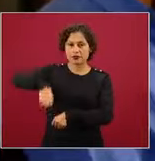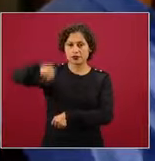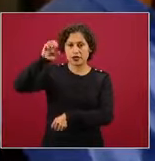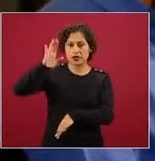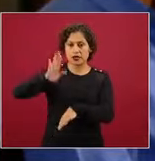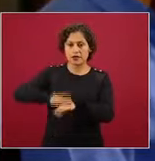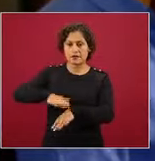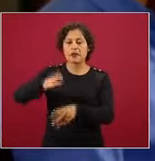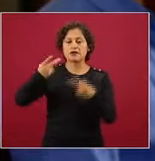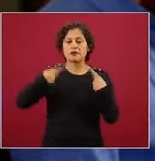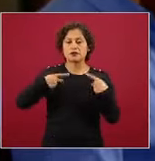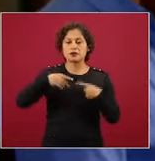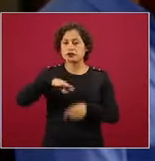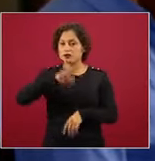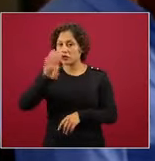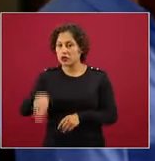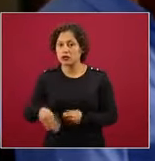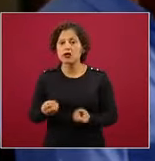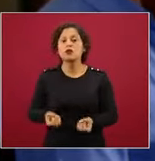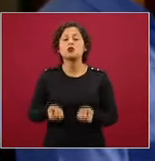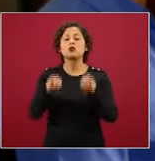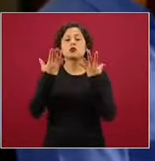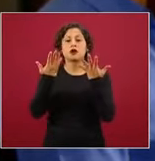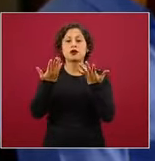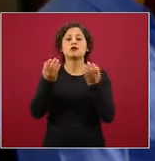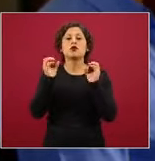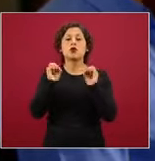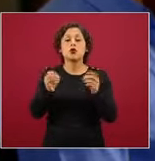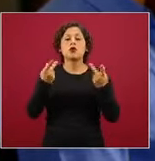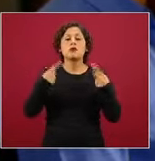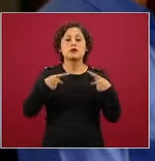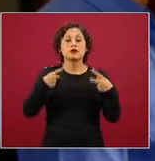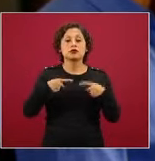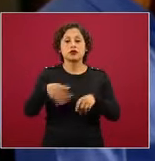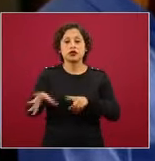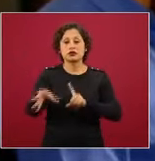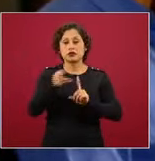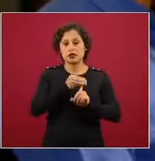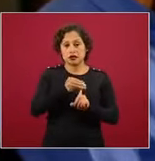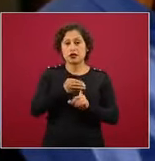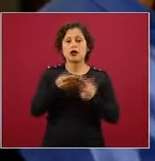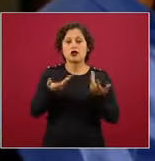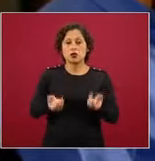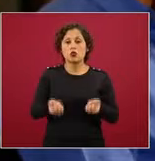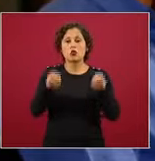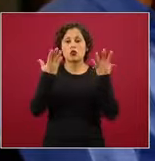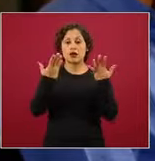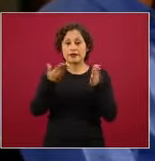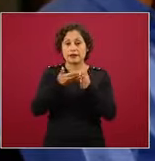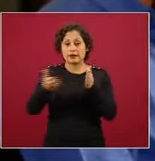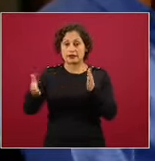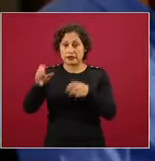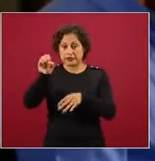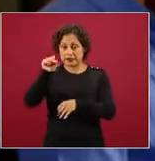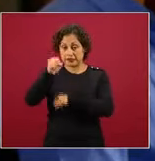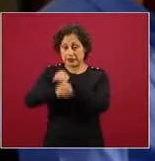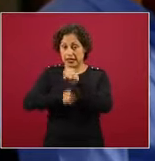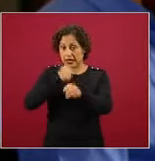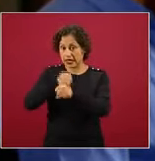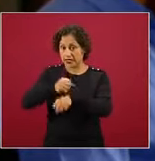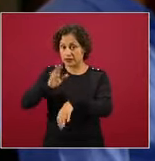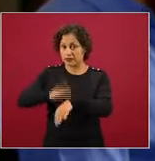fecha y cuántas se han contagiado, únicamente los mayores de 60 años. Y doctor Gutiérrez,